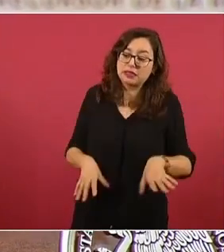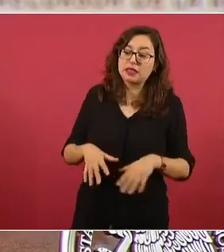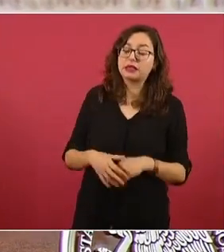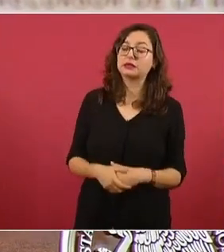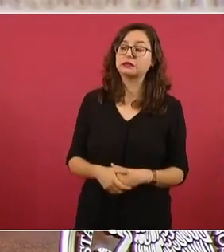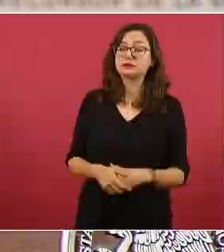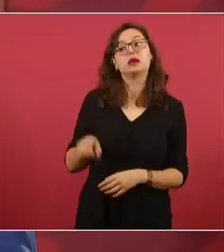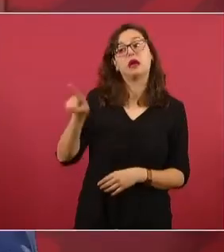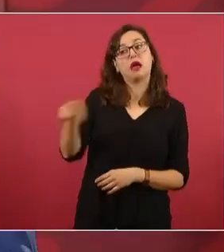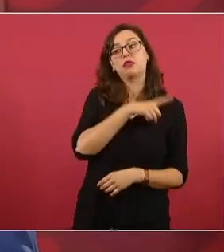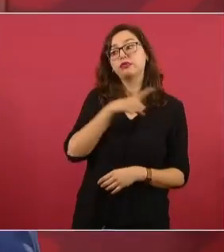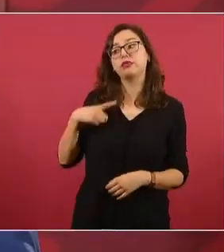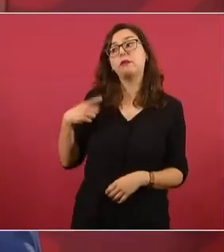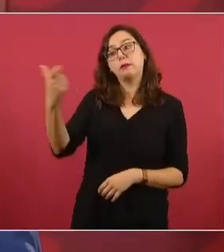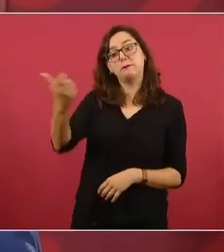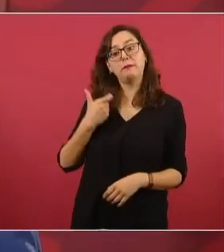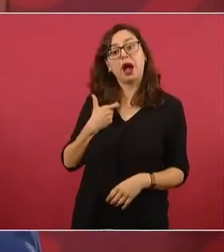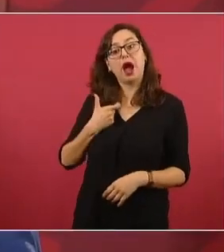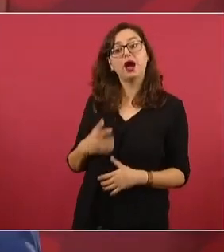de 1979,